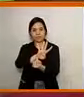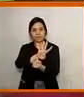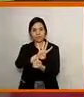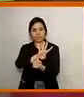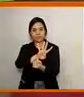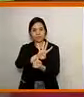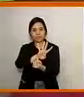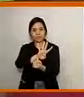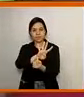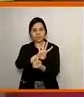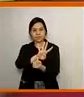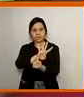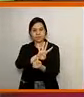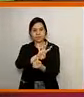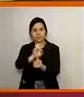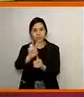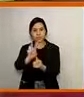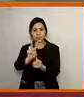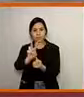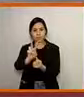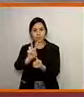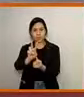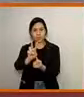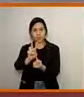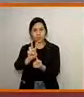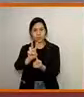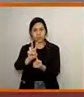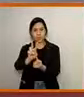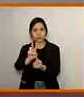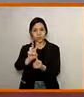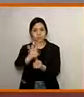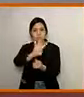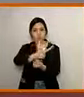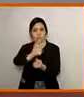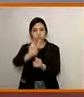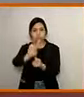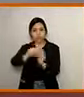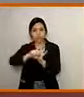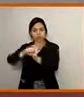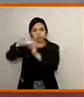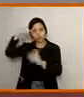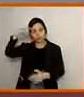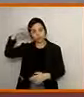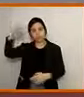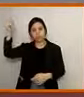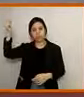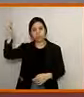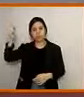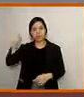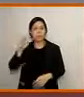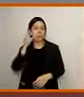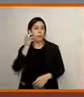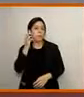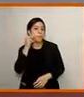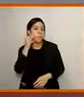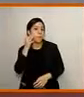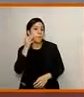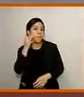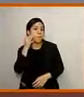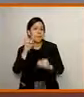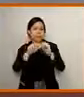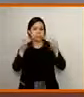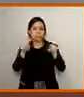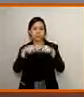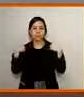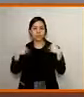Siguiente dígito: 2. Número ganado para la diaria, 42, con su símbolo de sueños madre. En el cuadro del cuerpo lo pueden